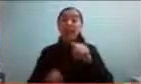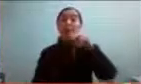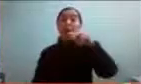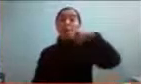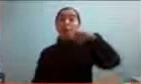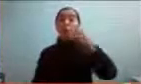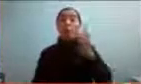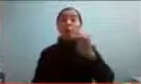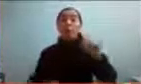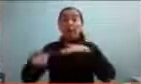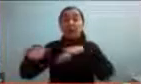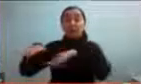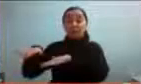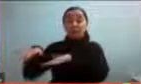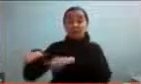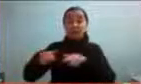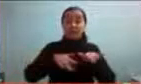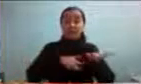Pascua